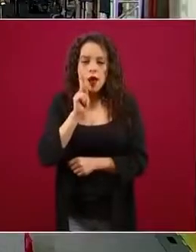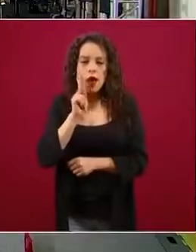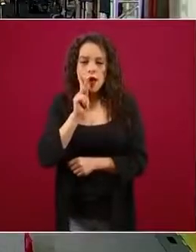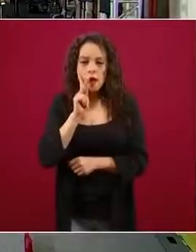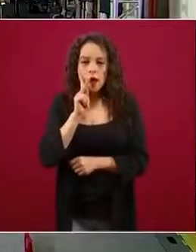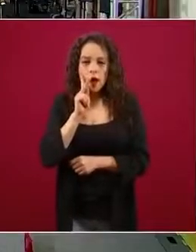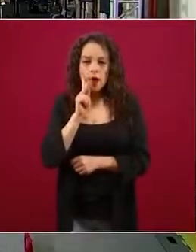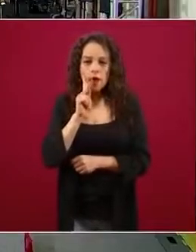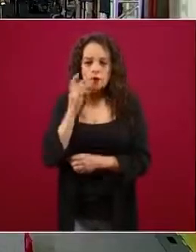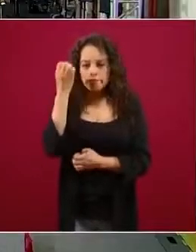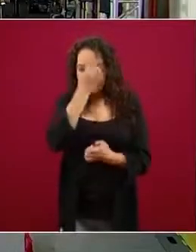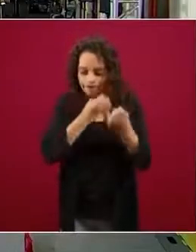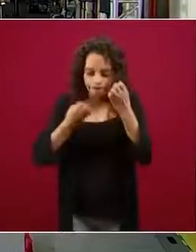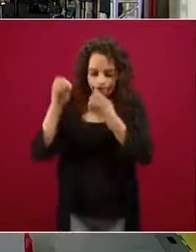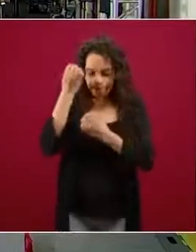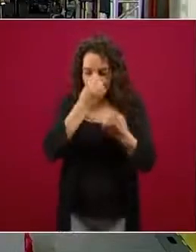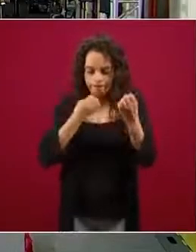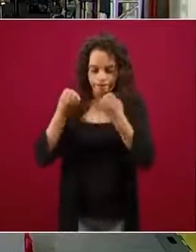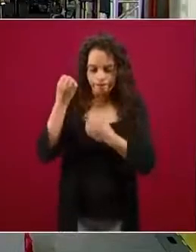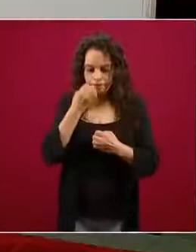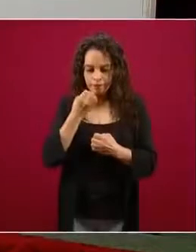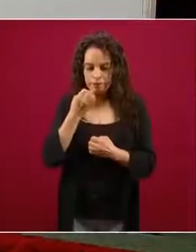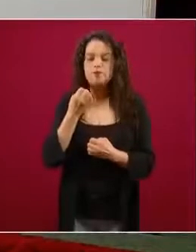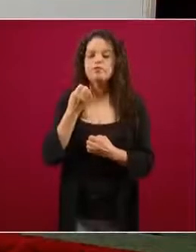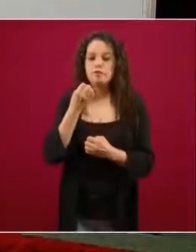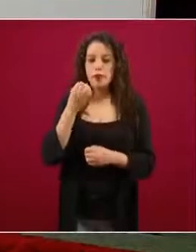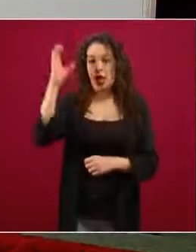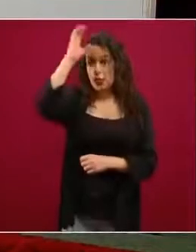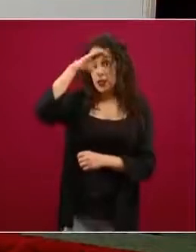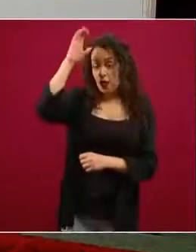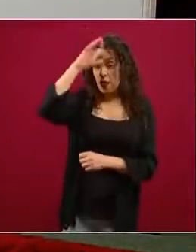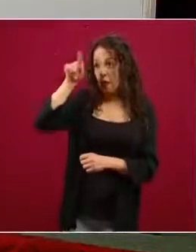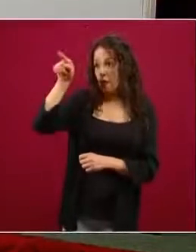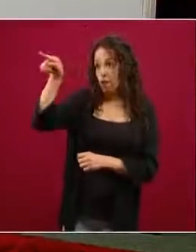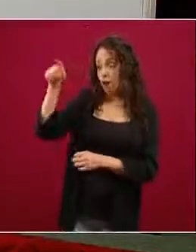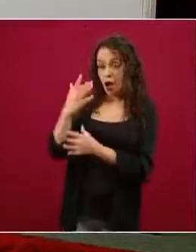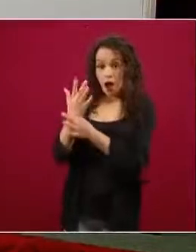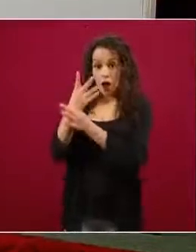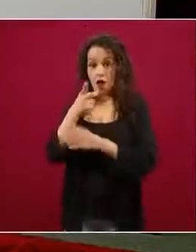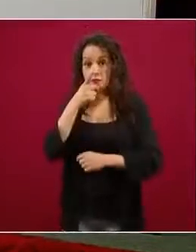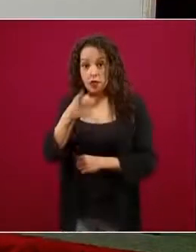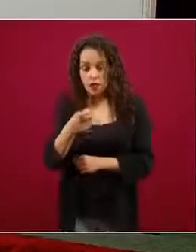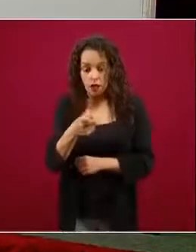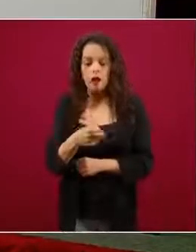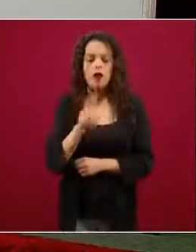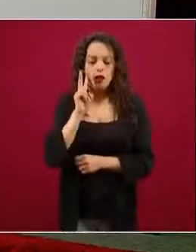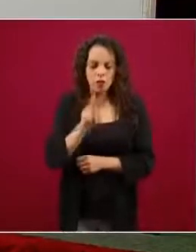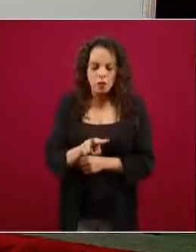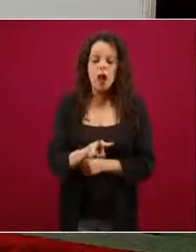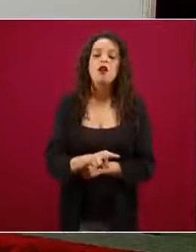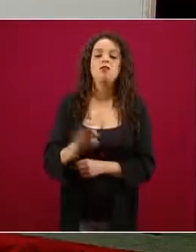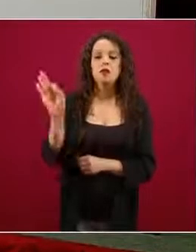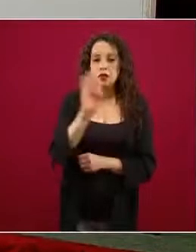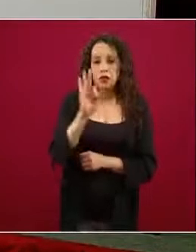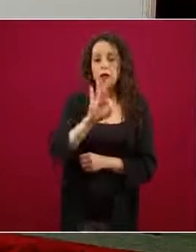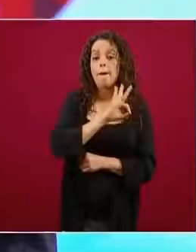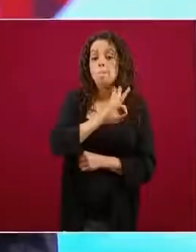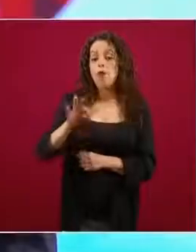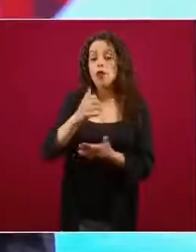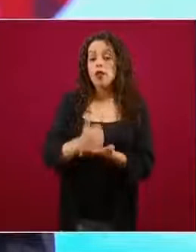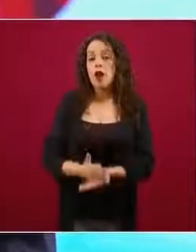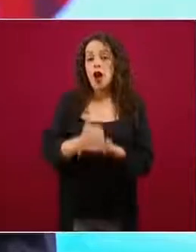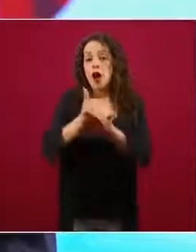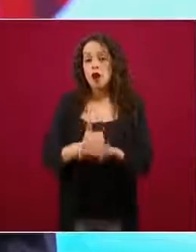se aprecia, de acuerdo con la evidencia científica, que es prometedora de que pudiera contribuir a reducir